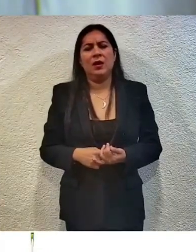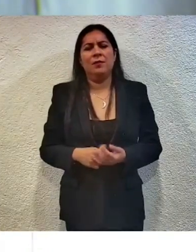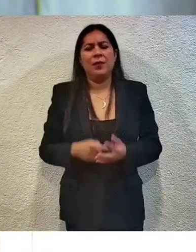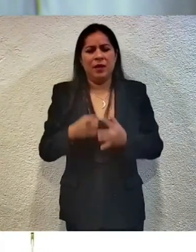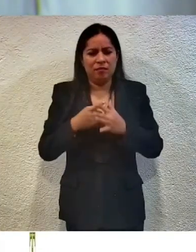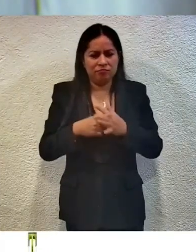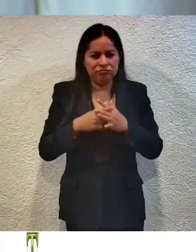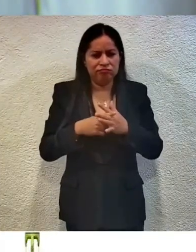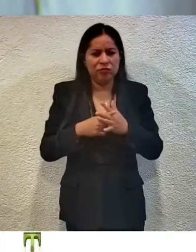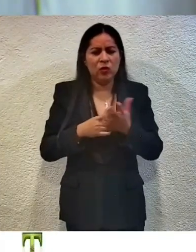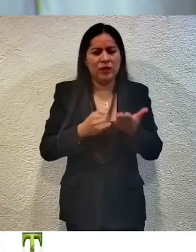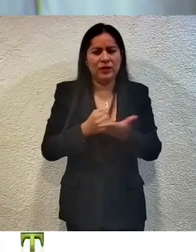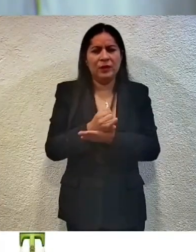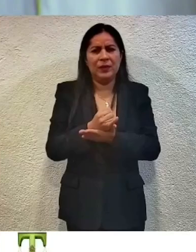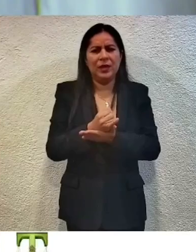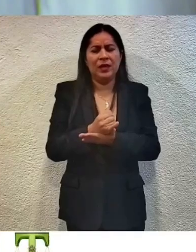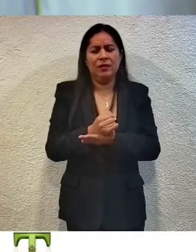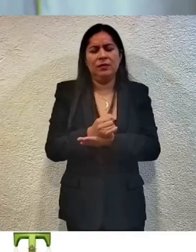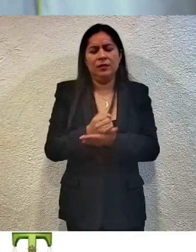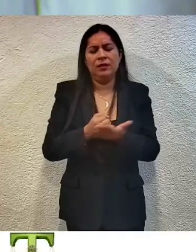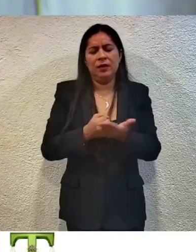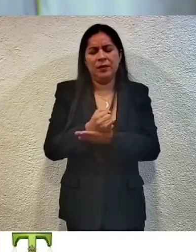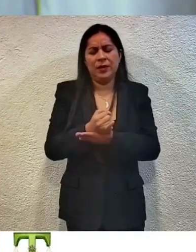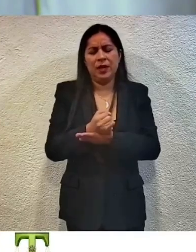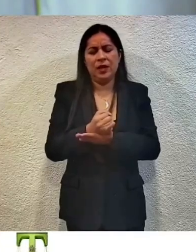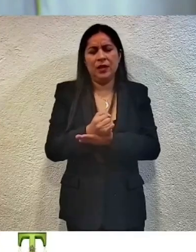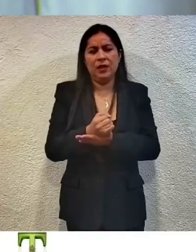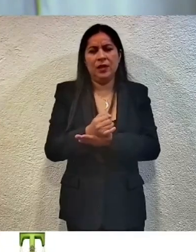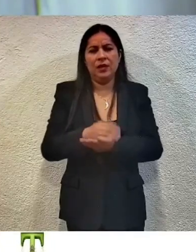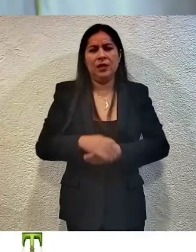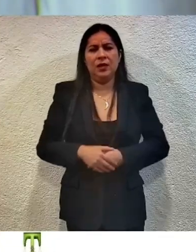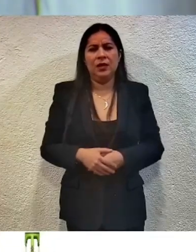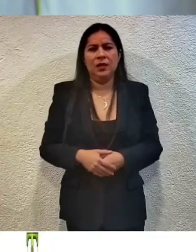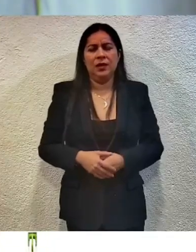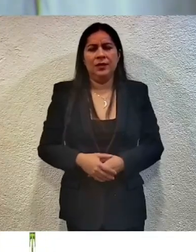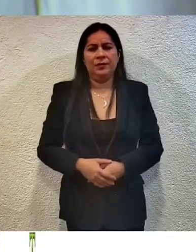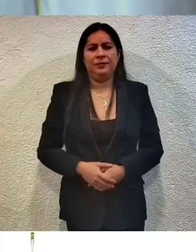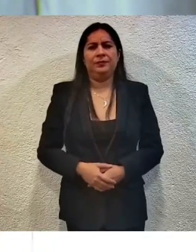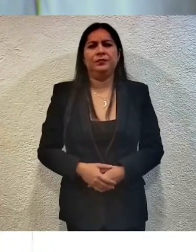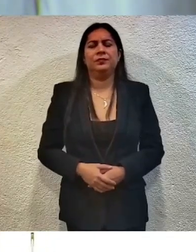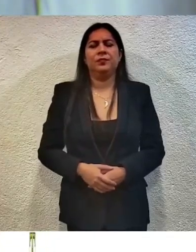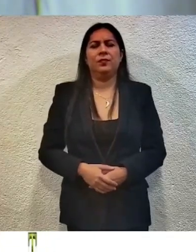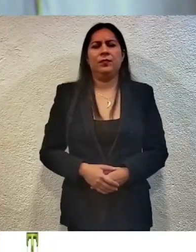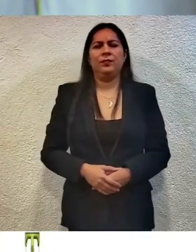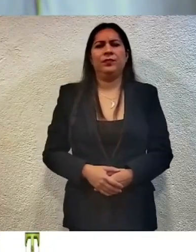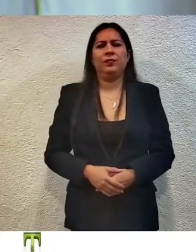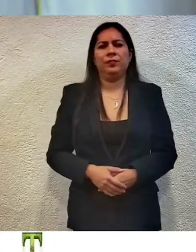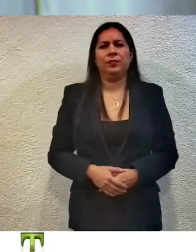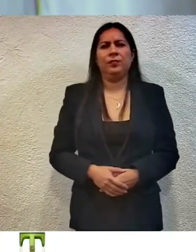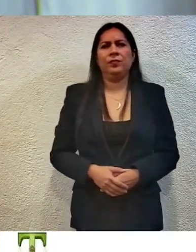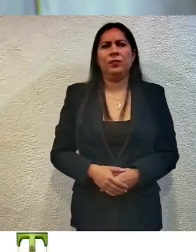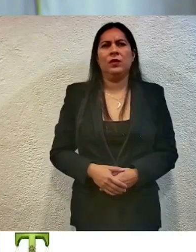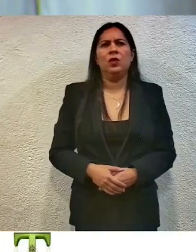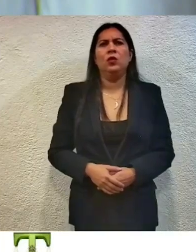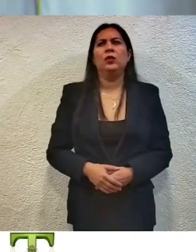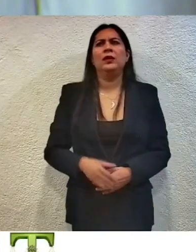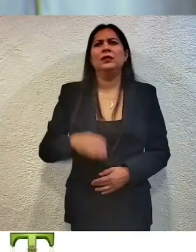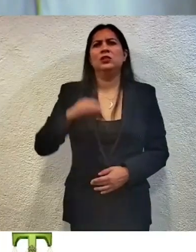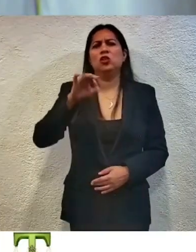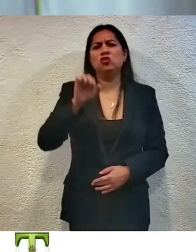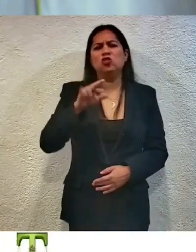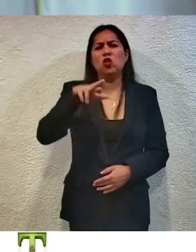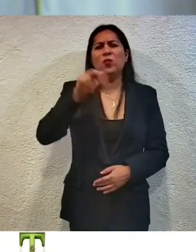calcular o determinar, más bien no calcular, determinar lo que es sobre y